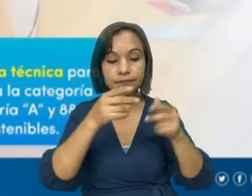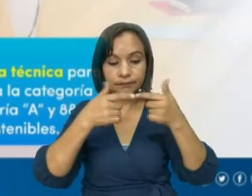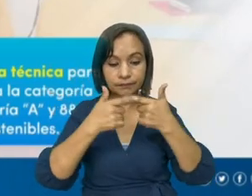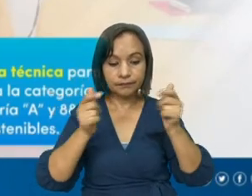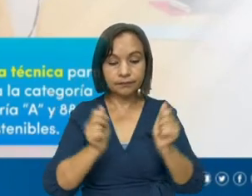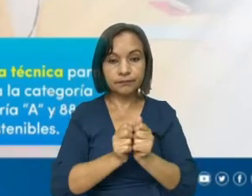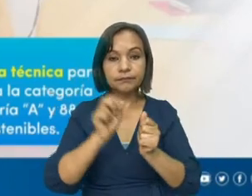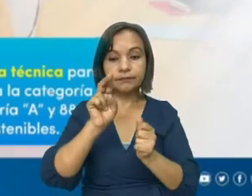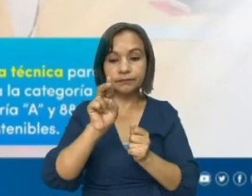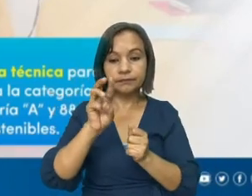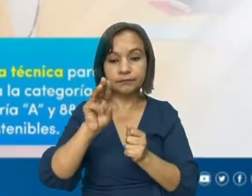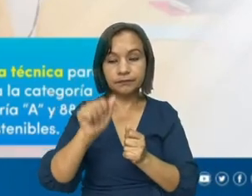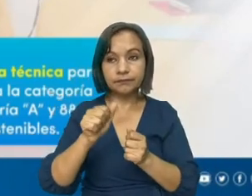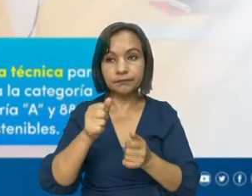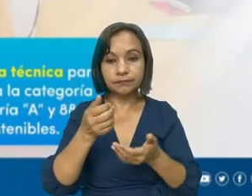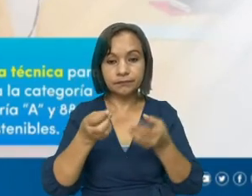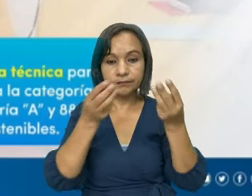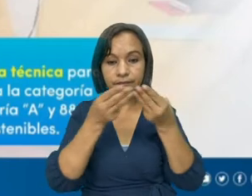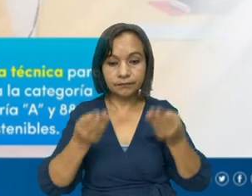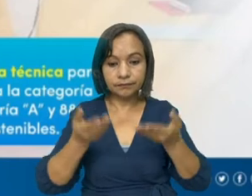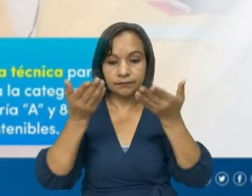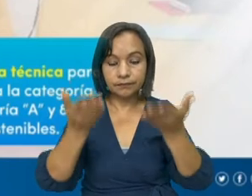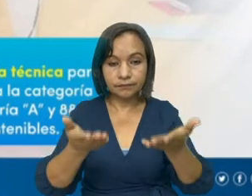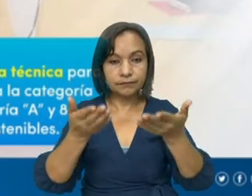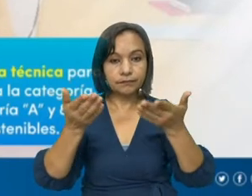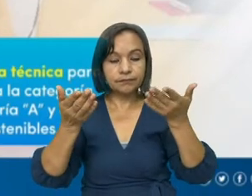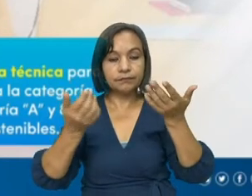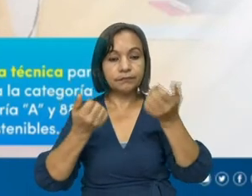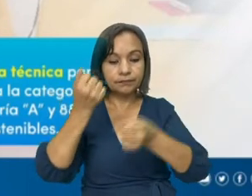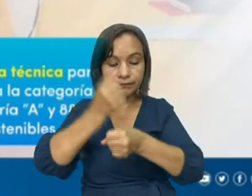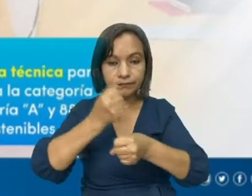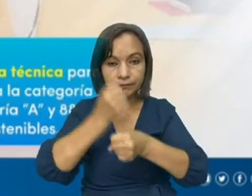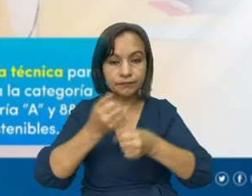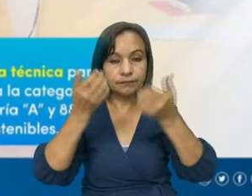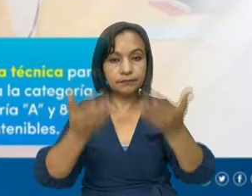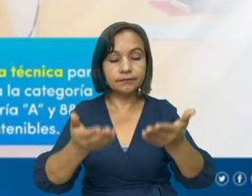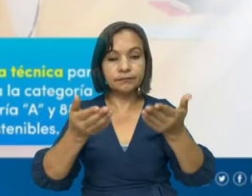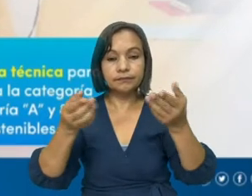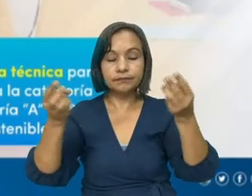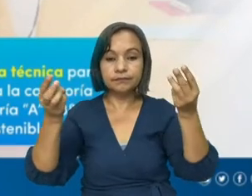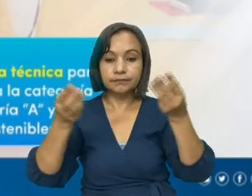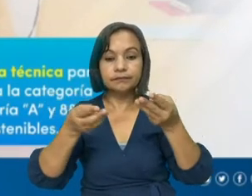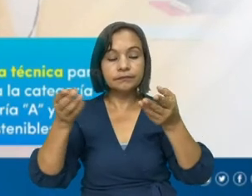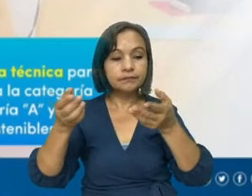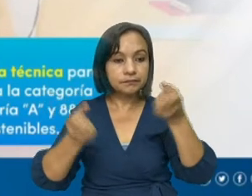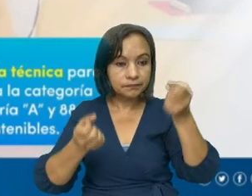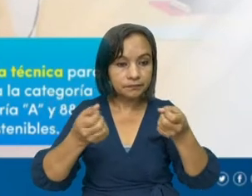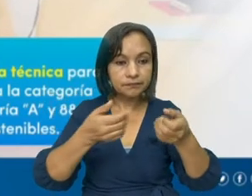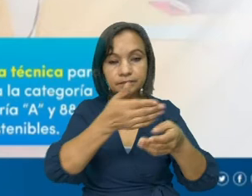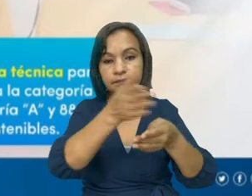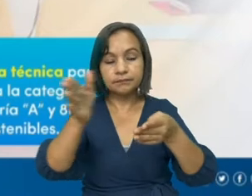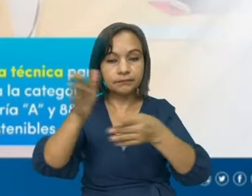Entonces, se les habitualla de no solo de herramientas para el trabajo, sino medios para trasladarse y a